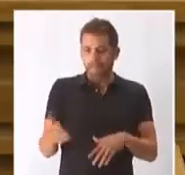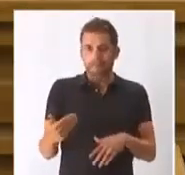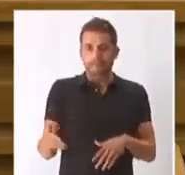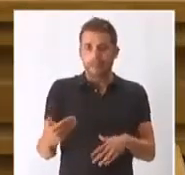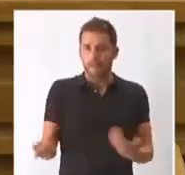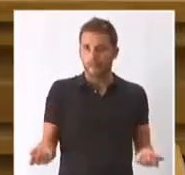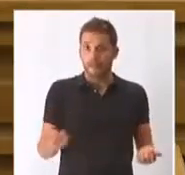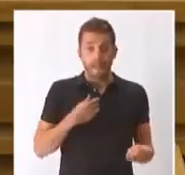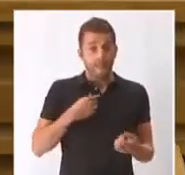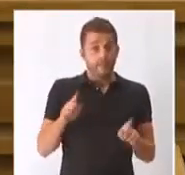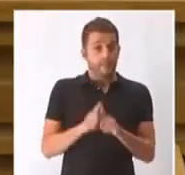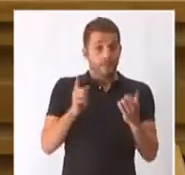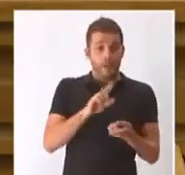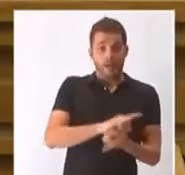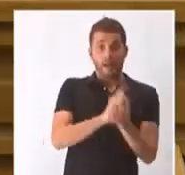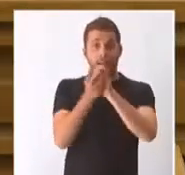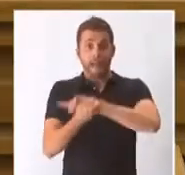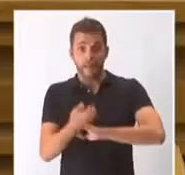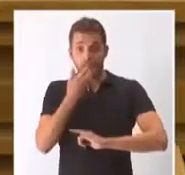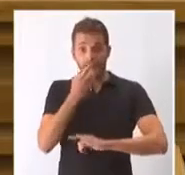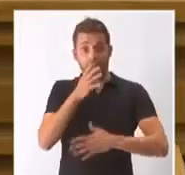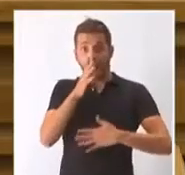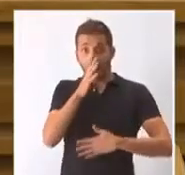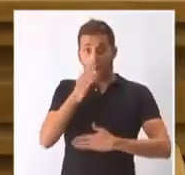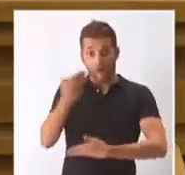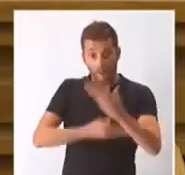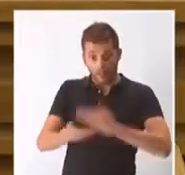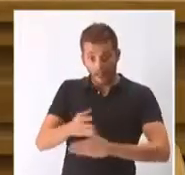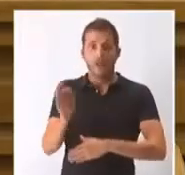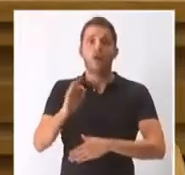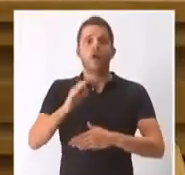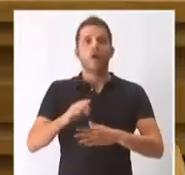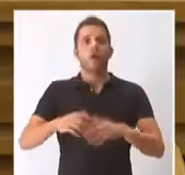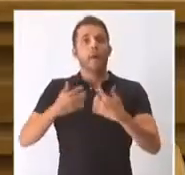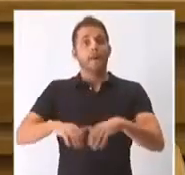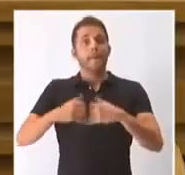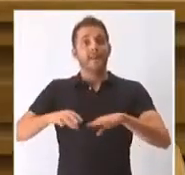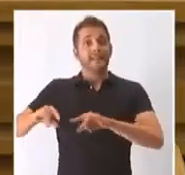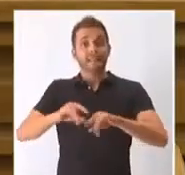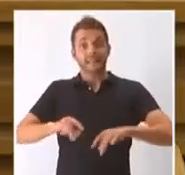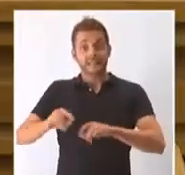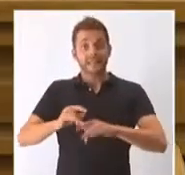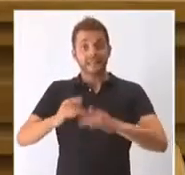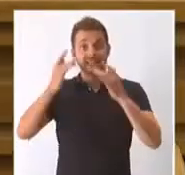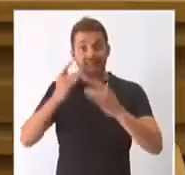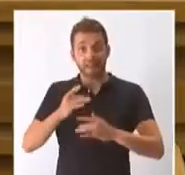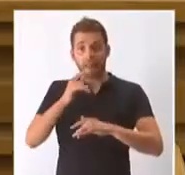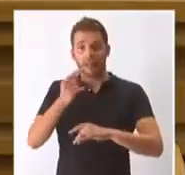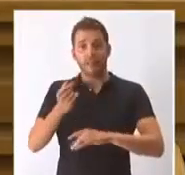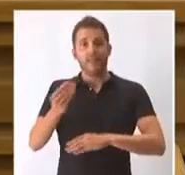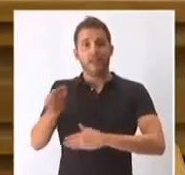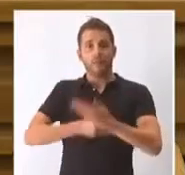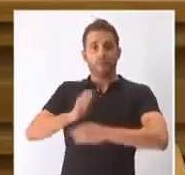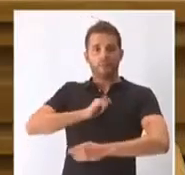me importa intercambiar si nos devuelven el agua o nos dan dinero de las desaladoras que algún día hasta las vamos a terminar necesitando fíjense bueno la realidad es que en el agua la